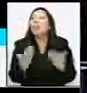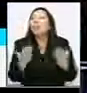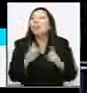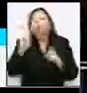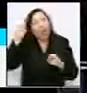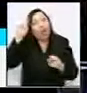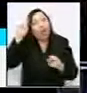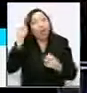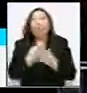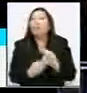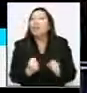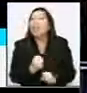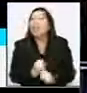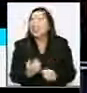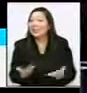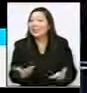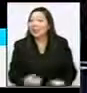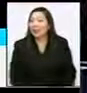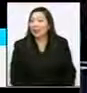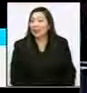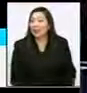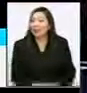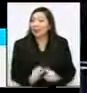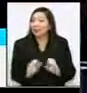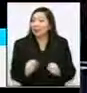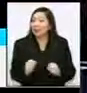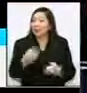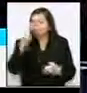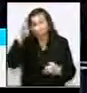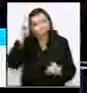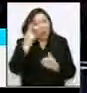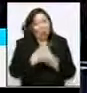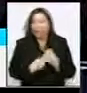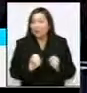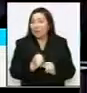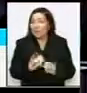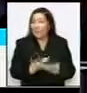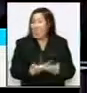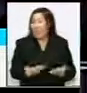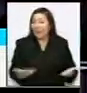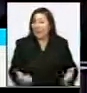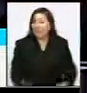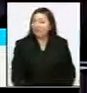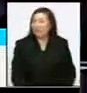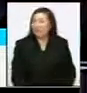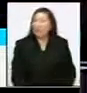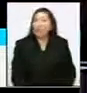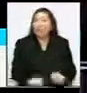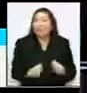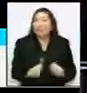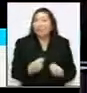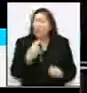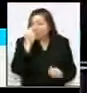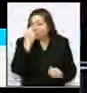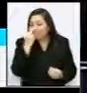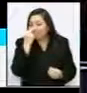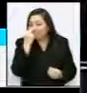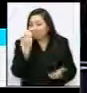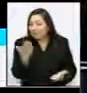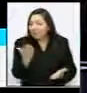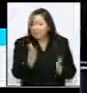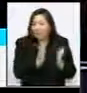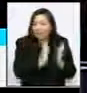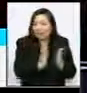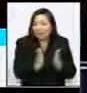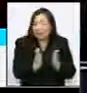de confianza? La cuestión de confianza no debe existir, porque es extraña al